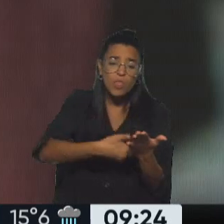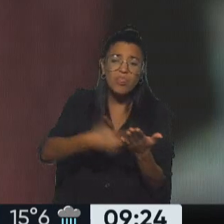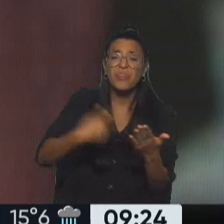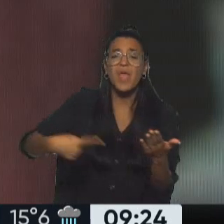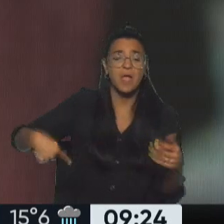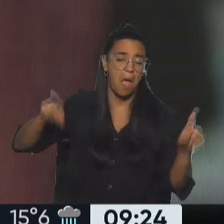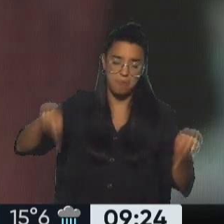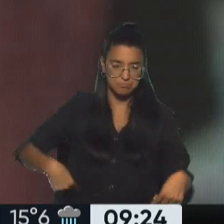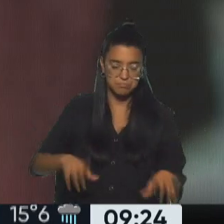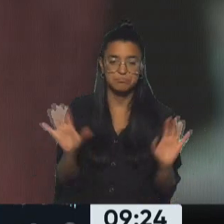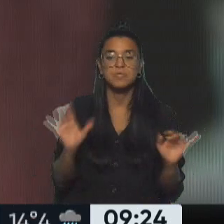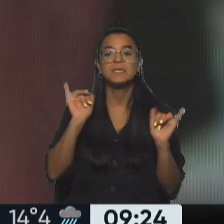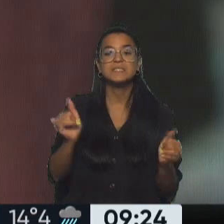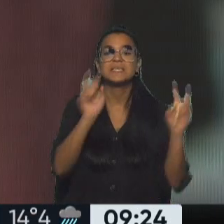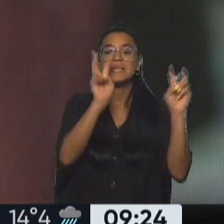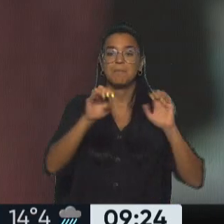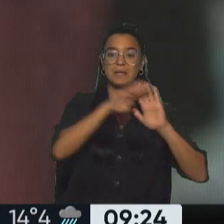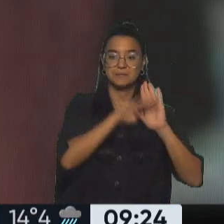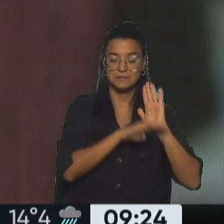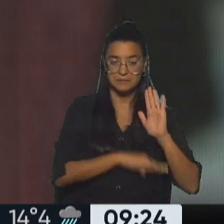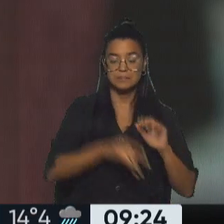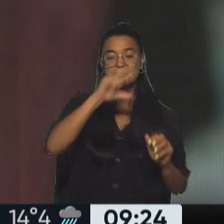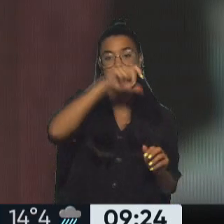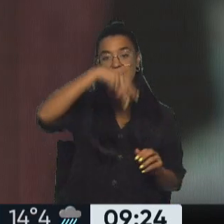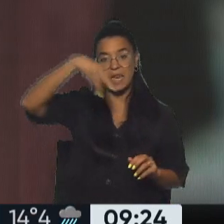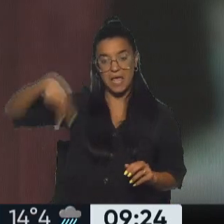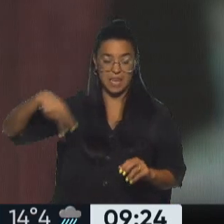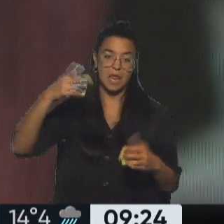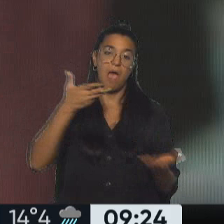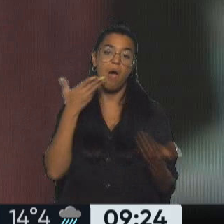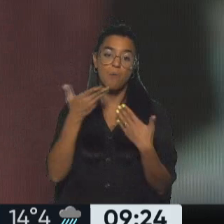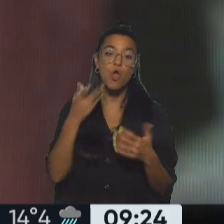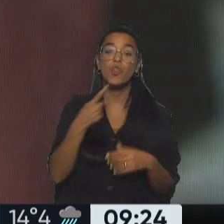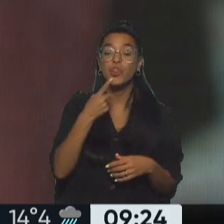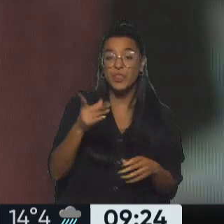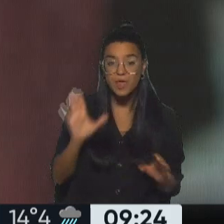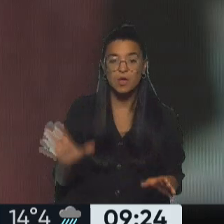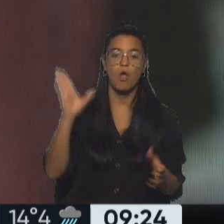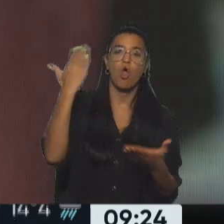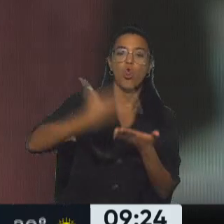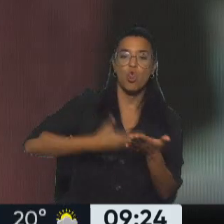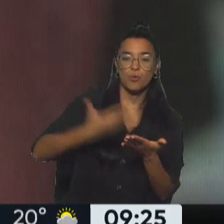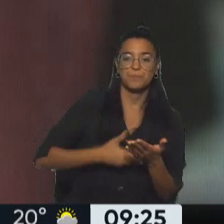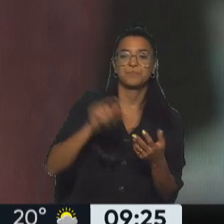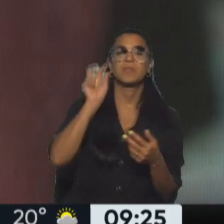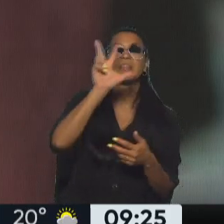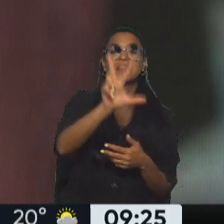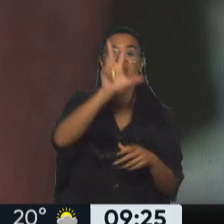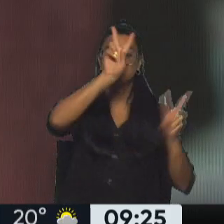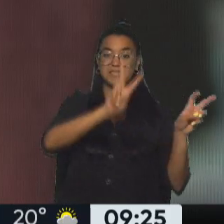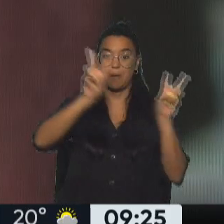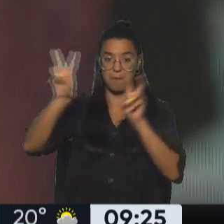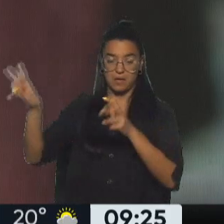si se conoce los tópicos CNN habló según su fuente y dijo que los documentos tenían tres temas principales